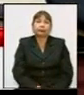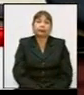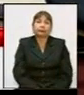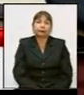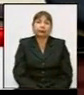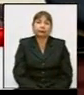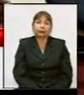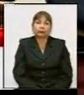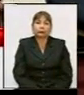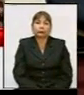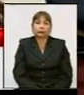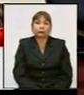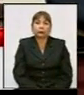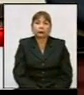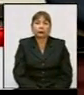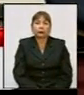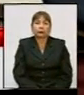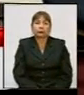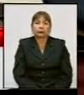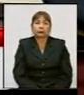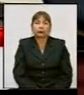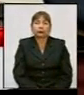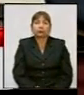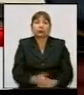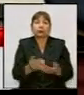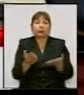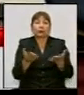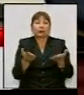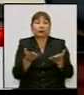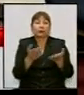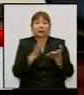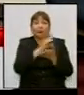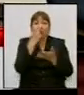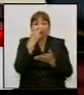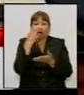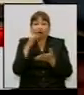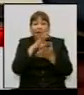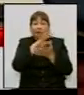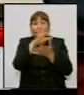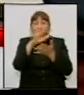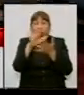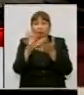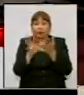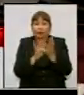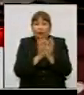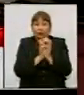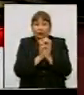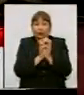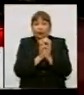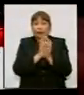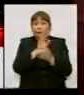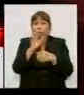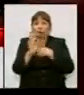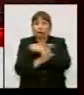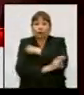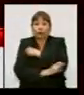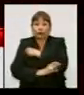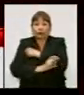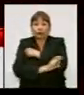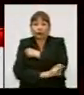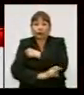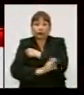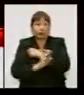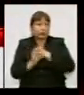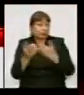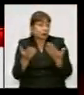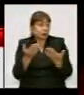didáctica, donde se engloba dentro de parte de un país esta capacidad